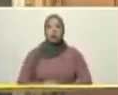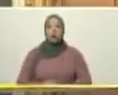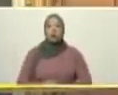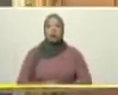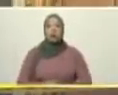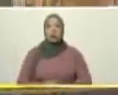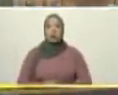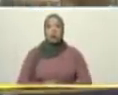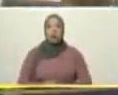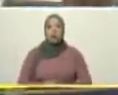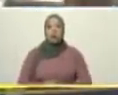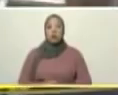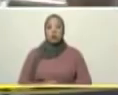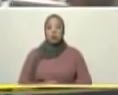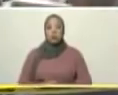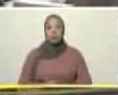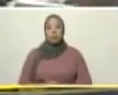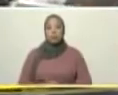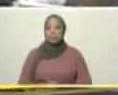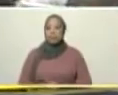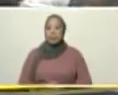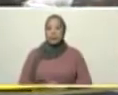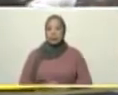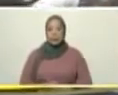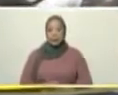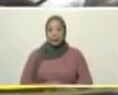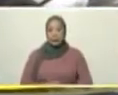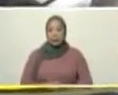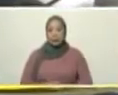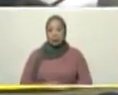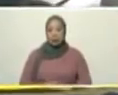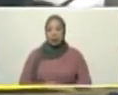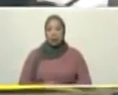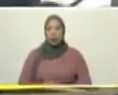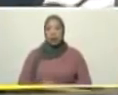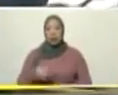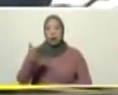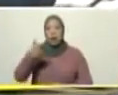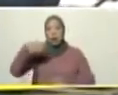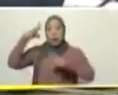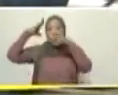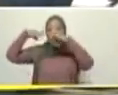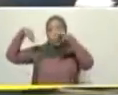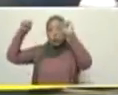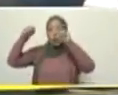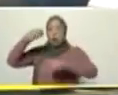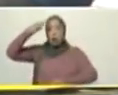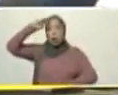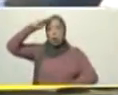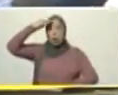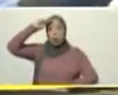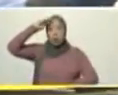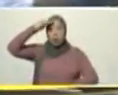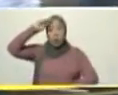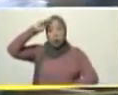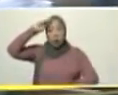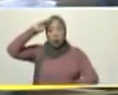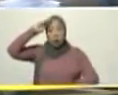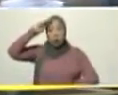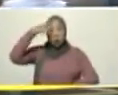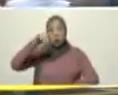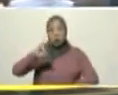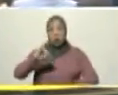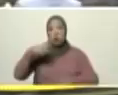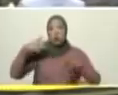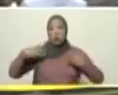Germán Sánchez Otero entre nosotros, quien fue embajador de Cuba y tuvo una